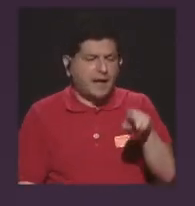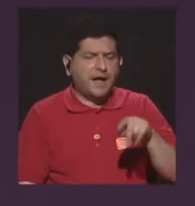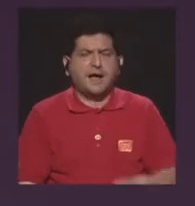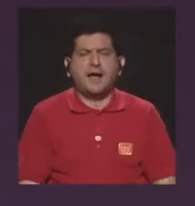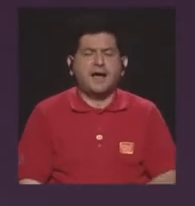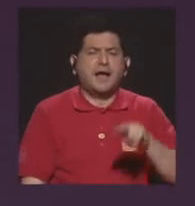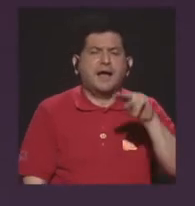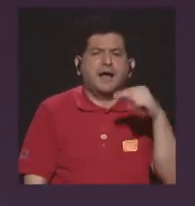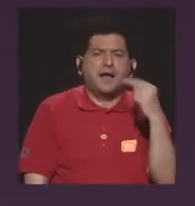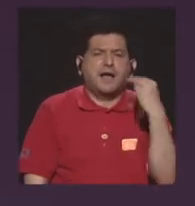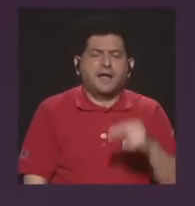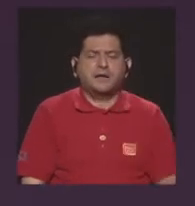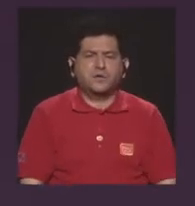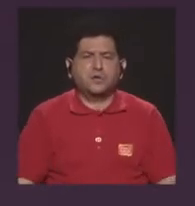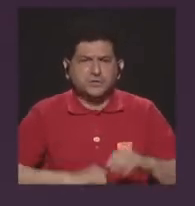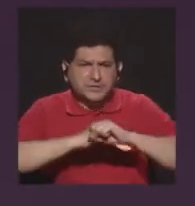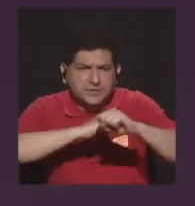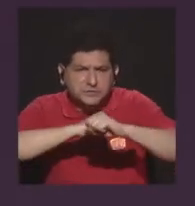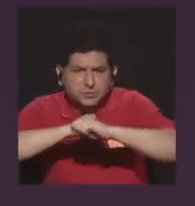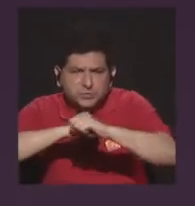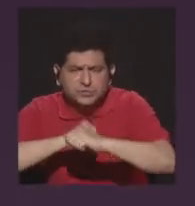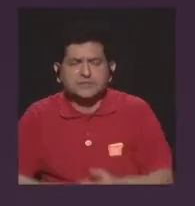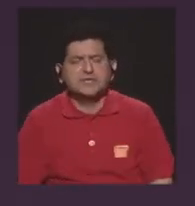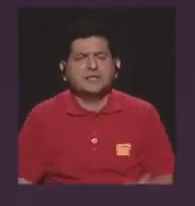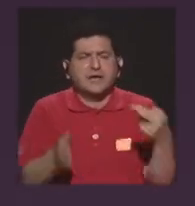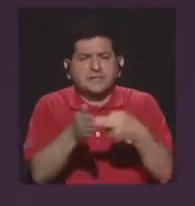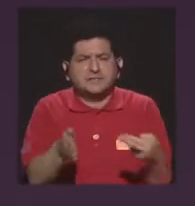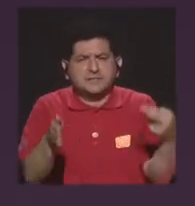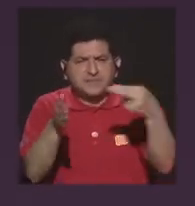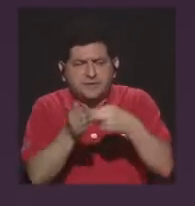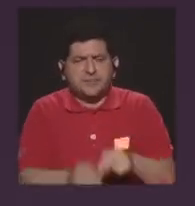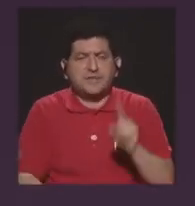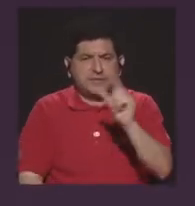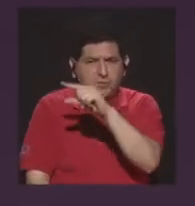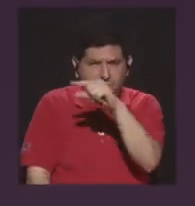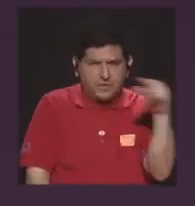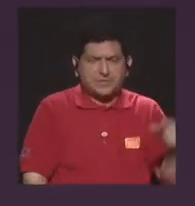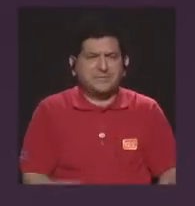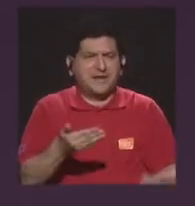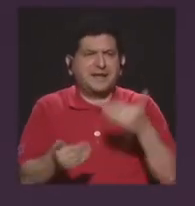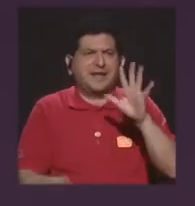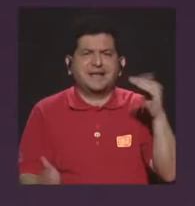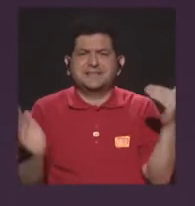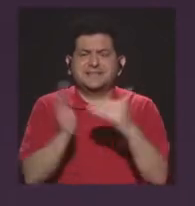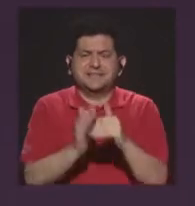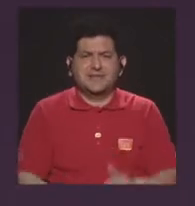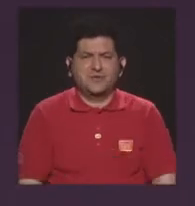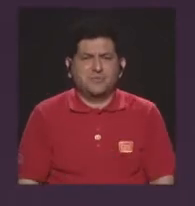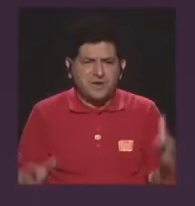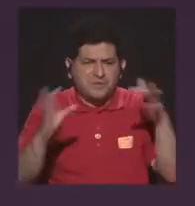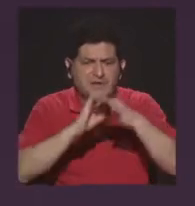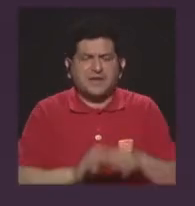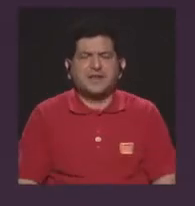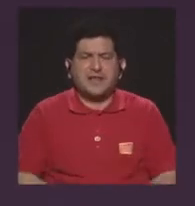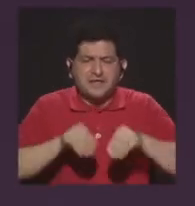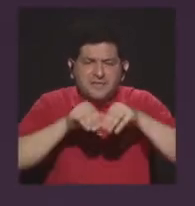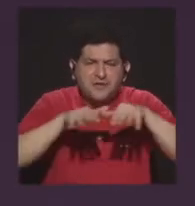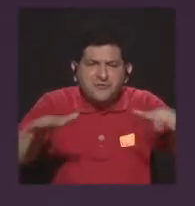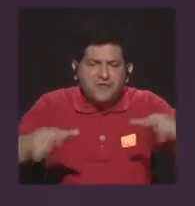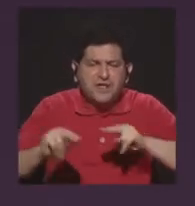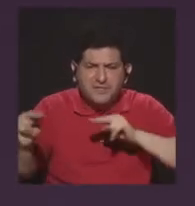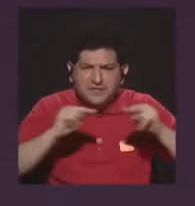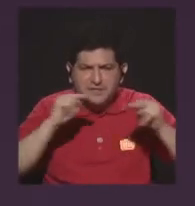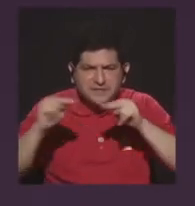anuncios clasificados, son reproducidos o son publicados en una semana casi 5.000 anuncios de redes de trata y tráfico